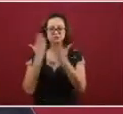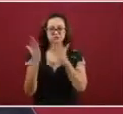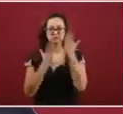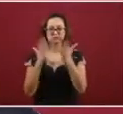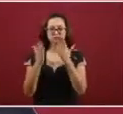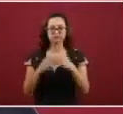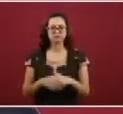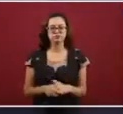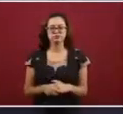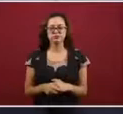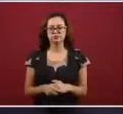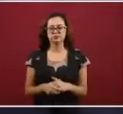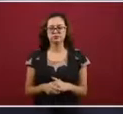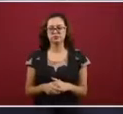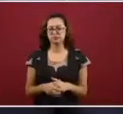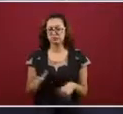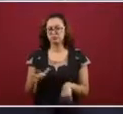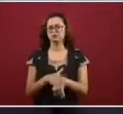Y lo atribuyo